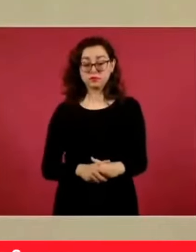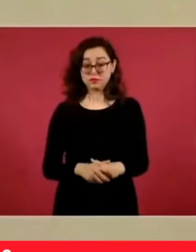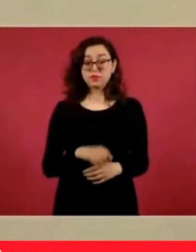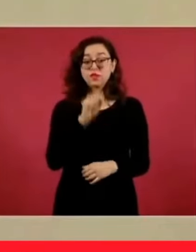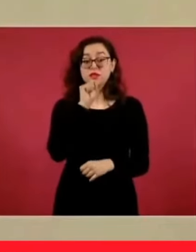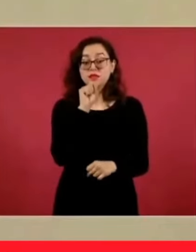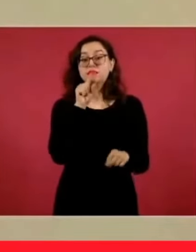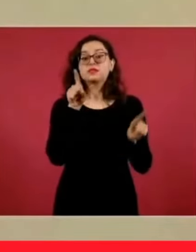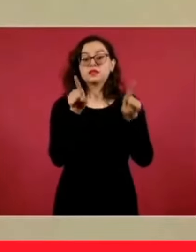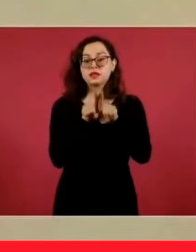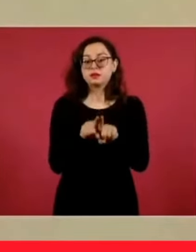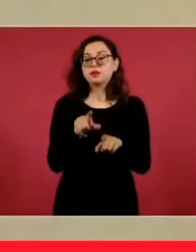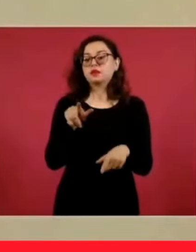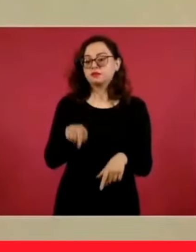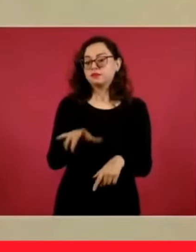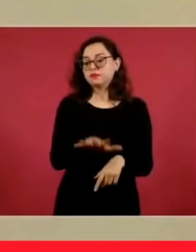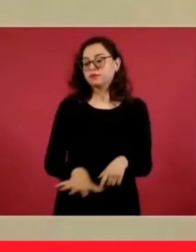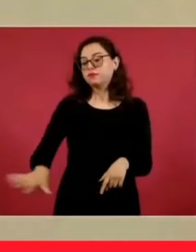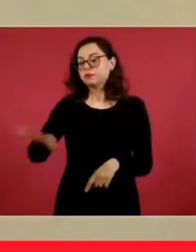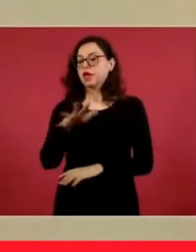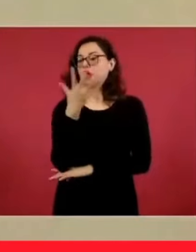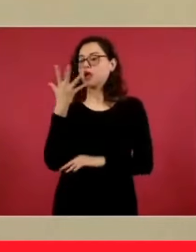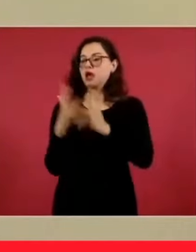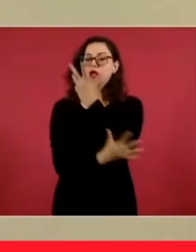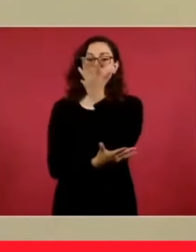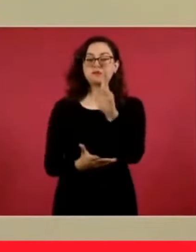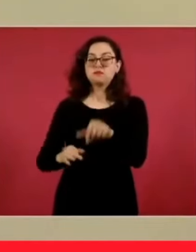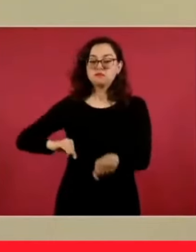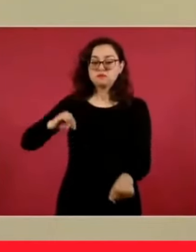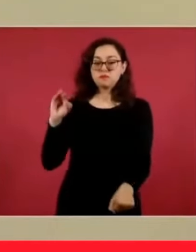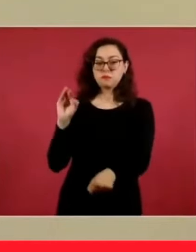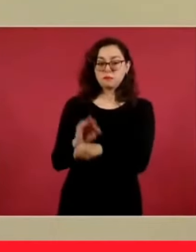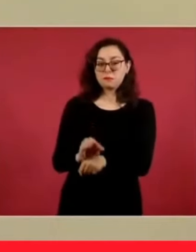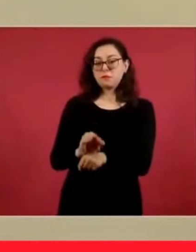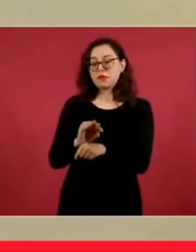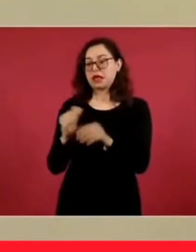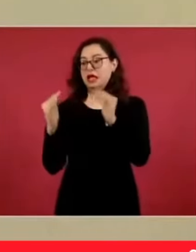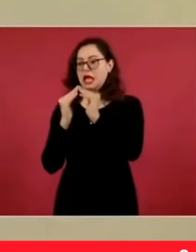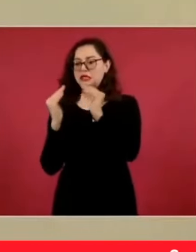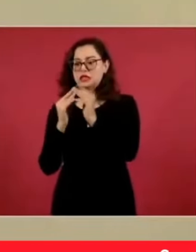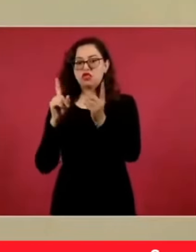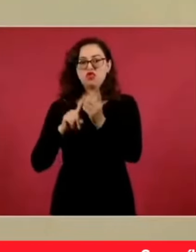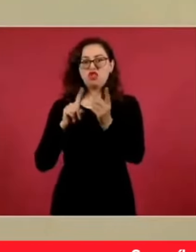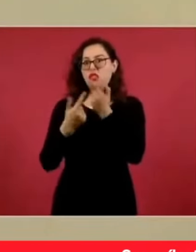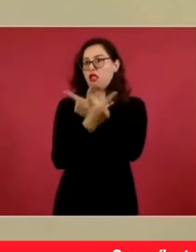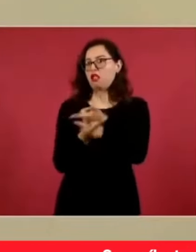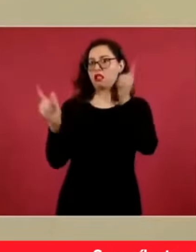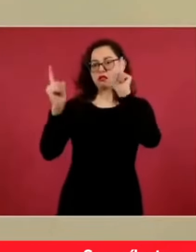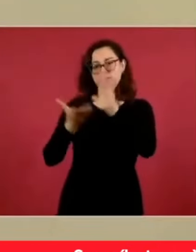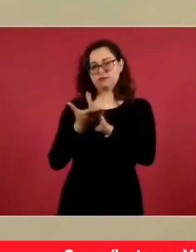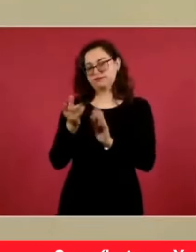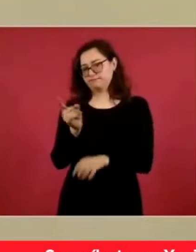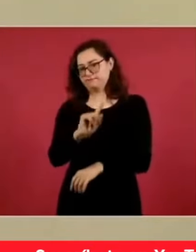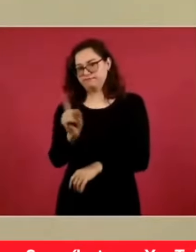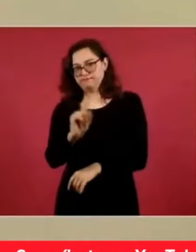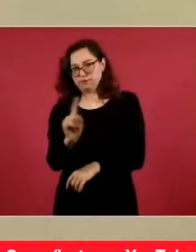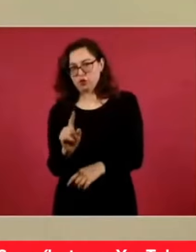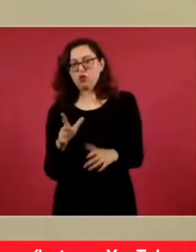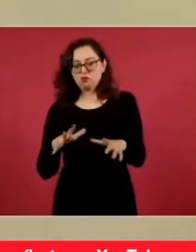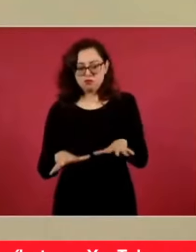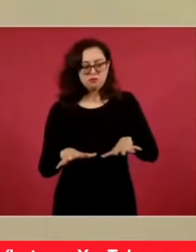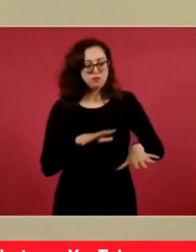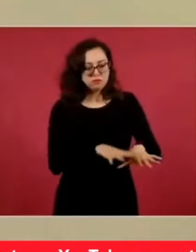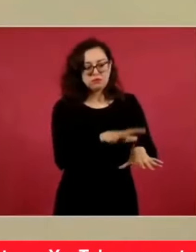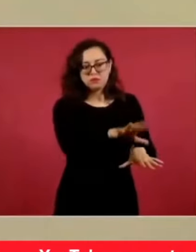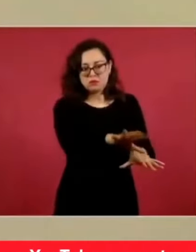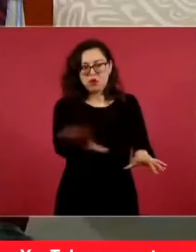ha destinado a la conservación ambiental y se contemplan reservas de suelo de vivienda bien ubicada para que sobre todo la siguiente administración los tome